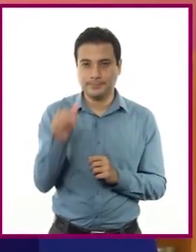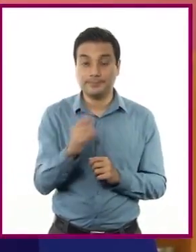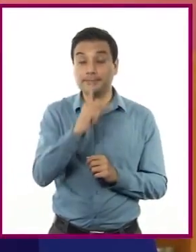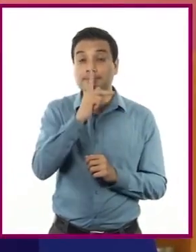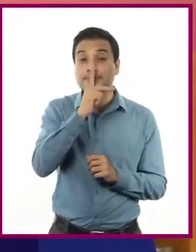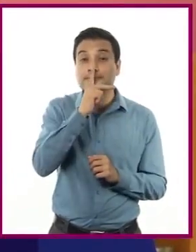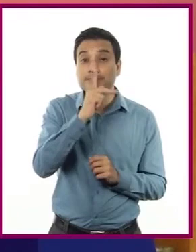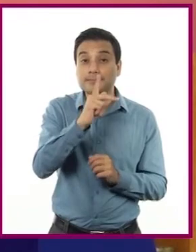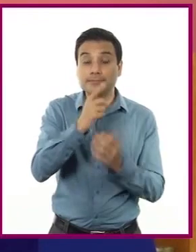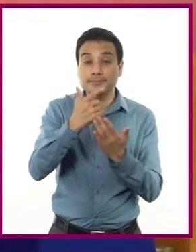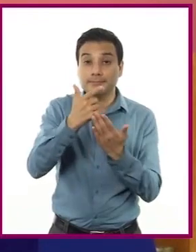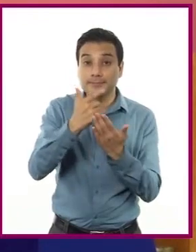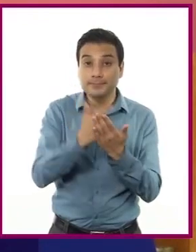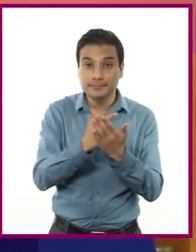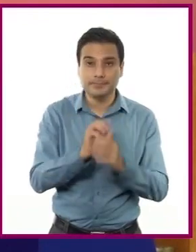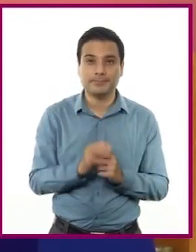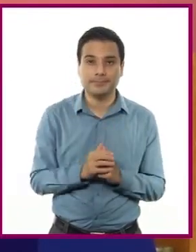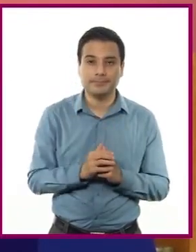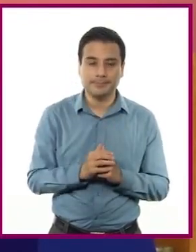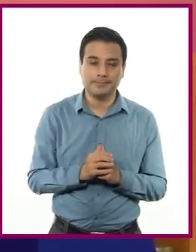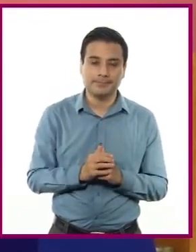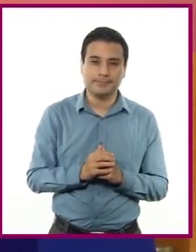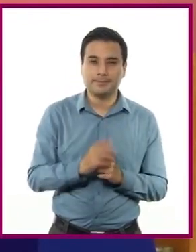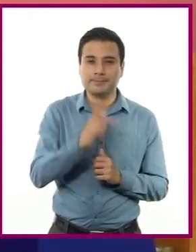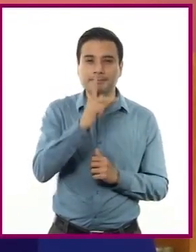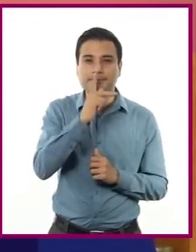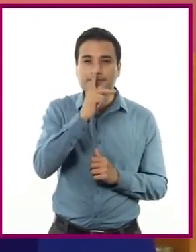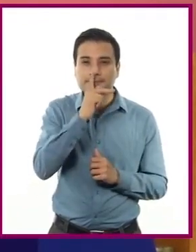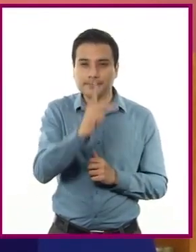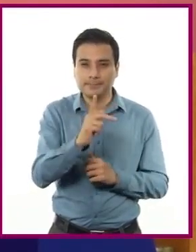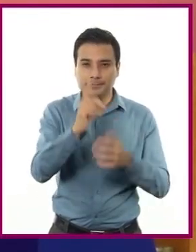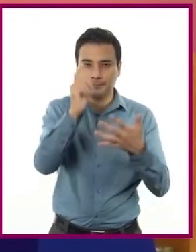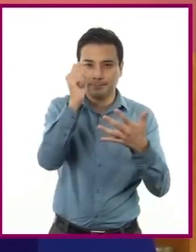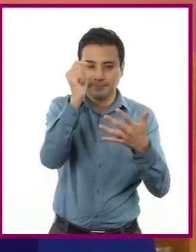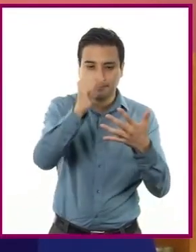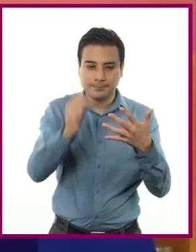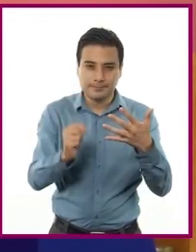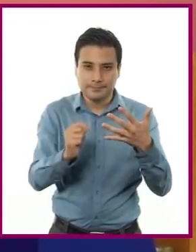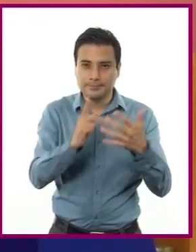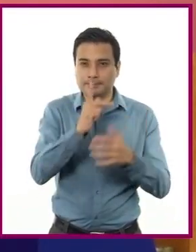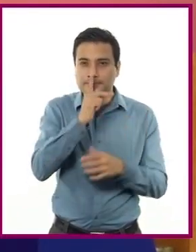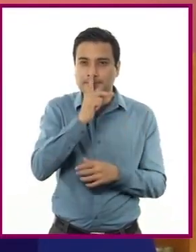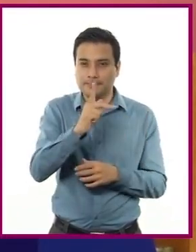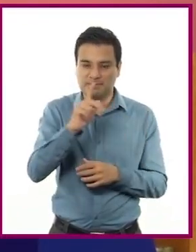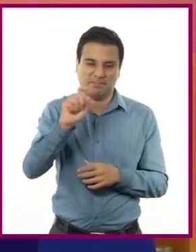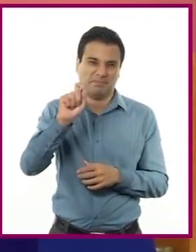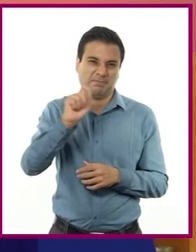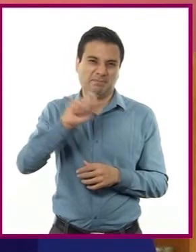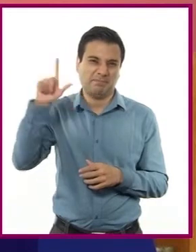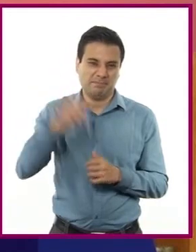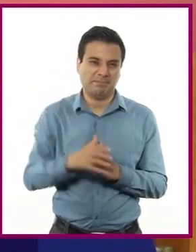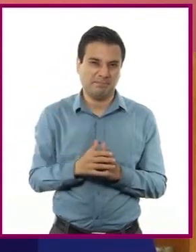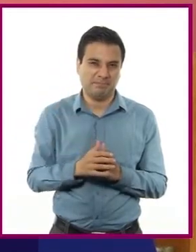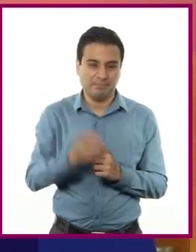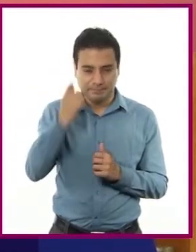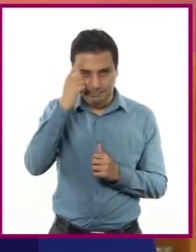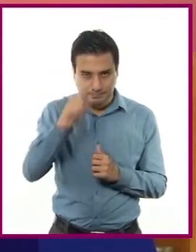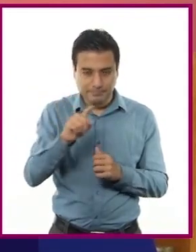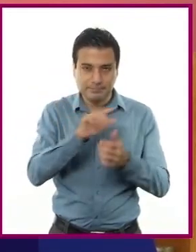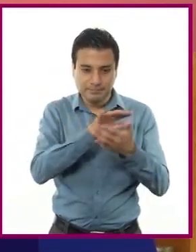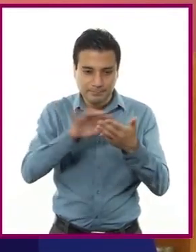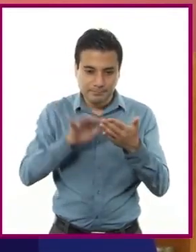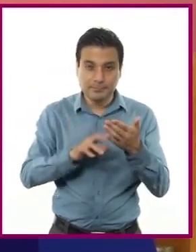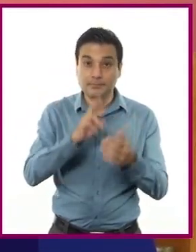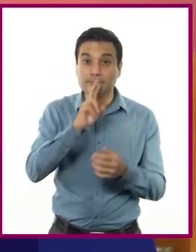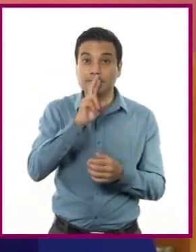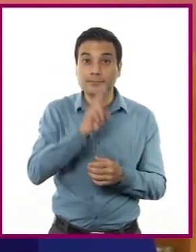Glosario, que consiste de las palabras consideradas como vocabulario especializado para comprender mejor la